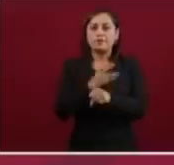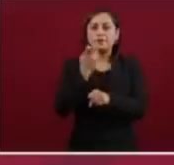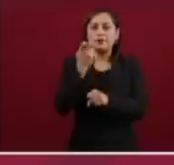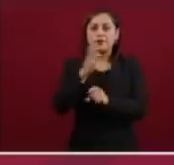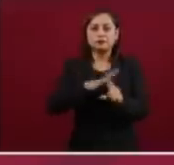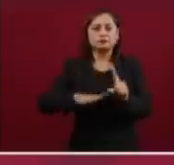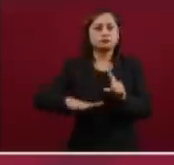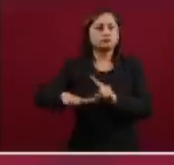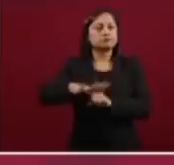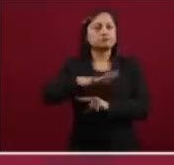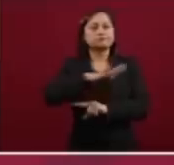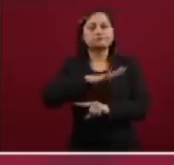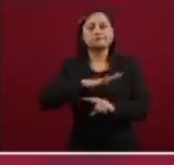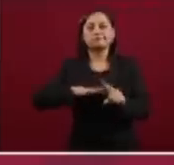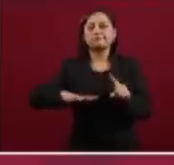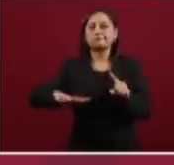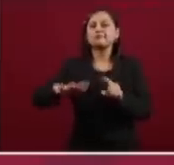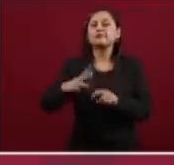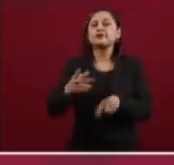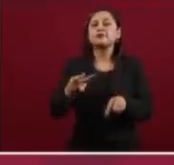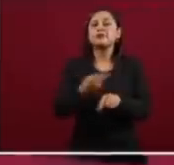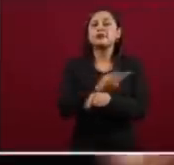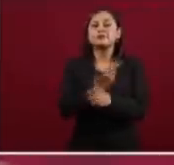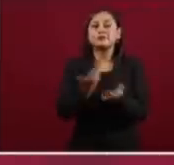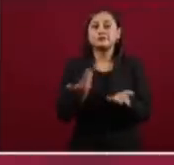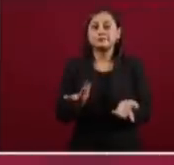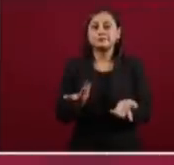esto nosotros lo vivimos